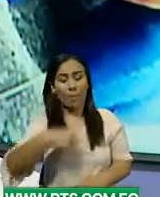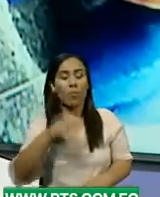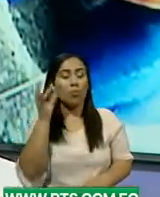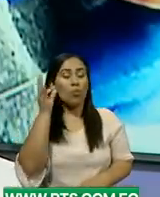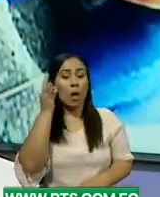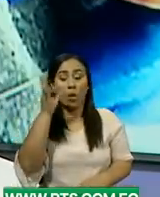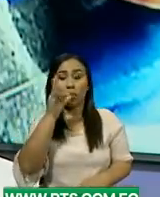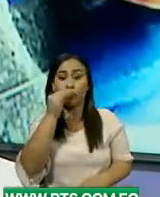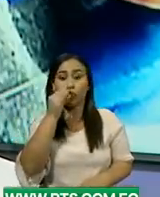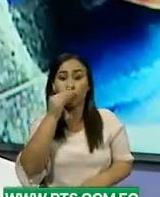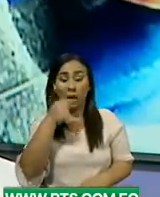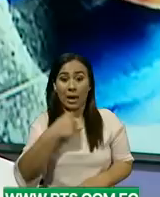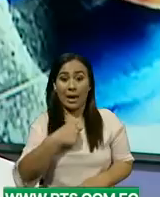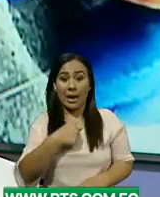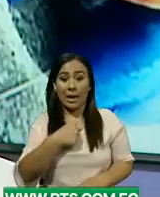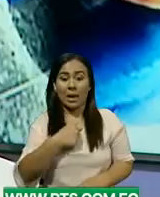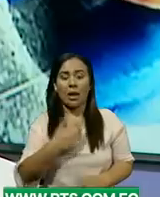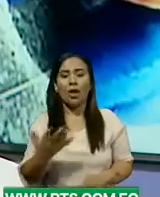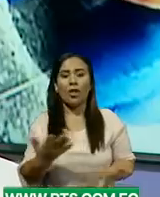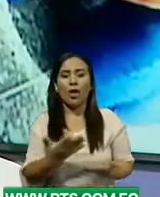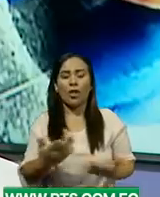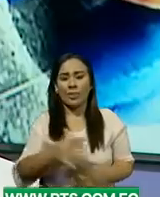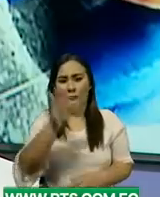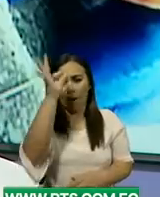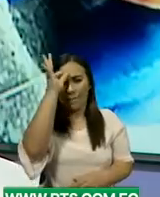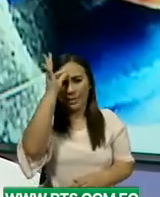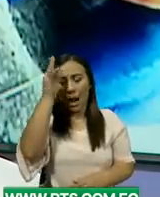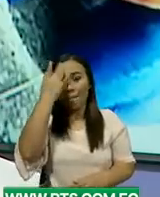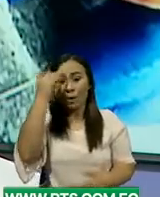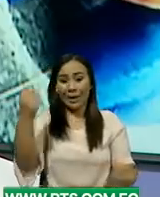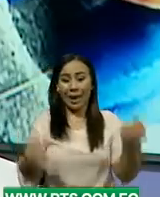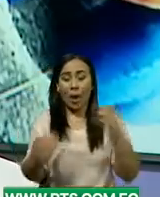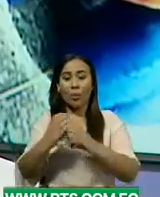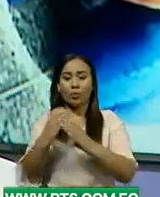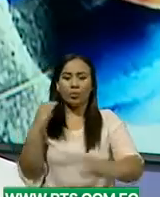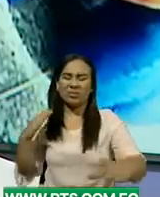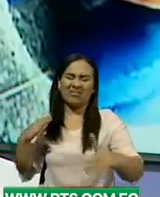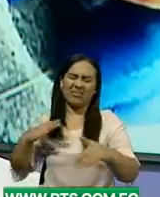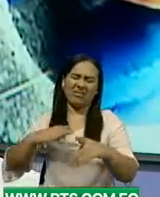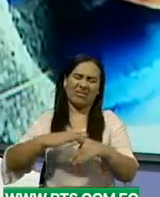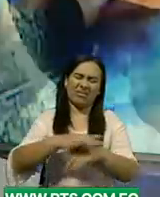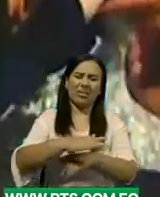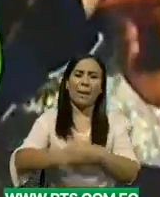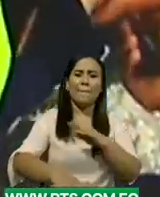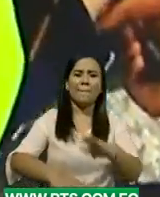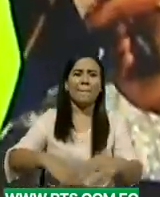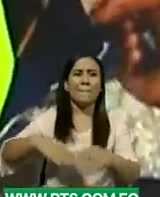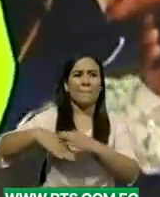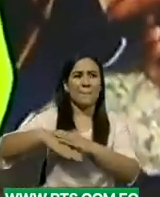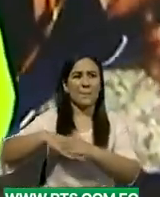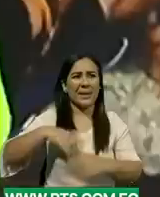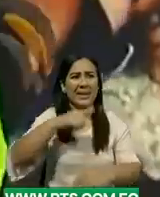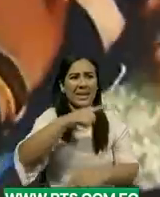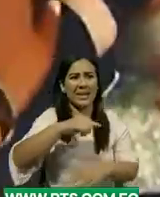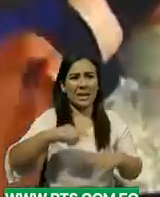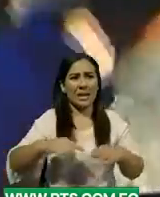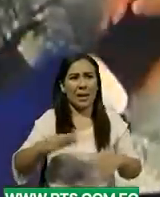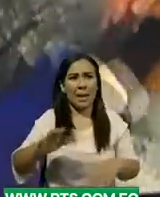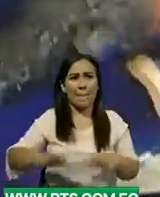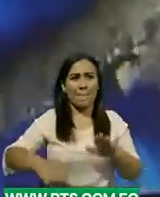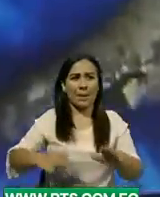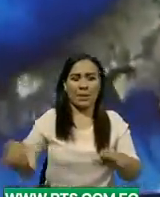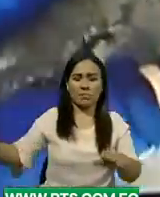una clínica, pues uno de los neumáticos aplastó su pie derecho. ¿Dónde le duele? ¿El